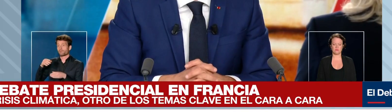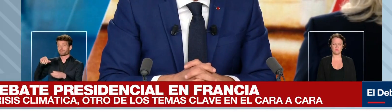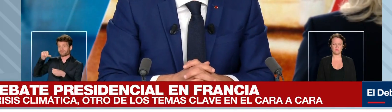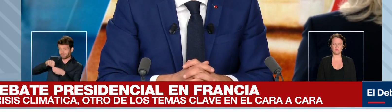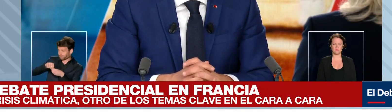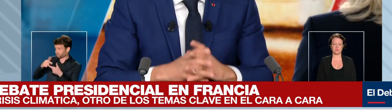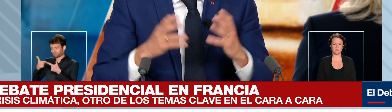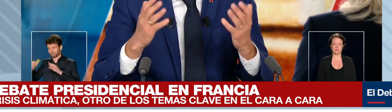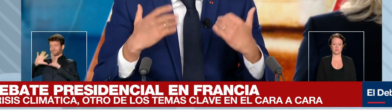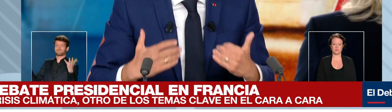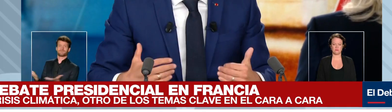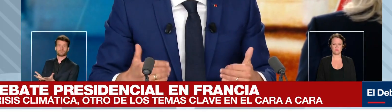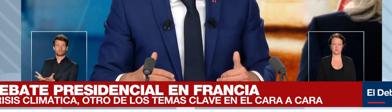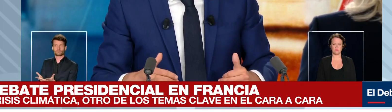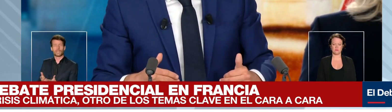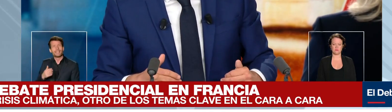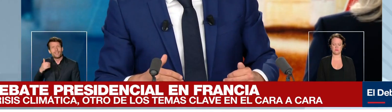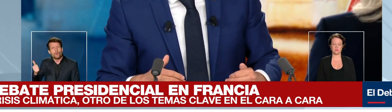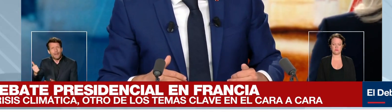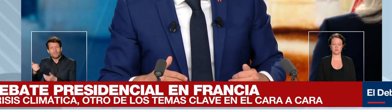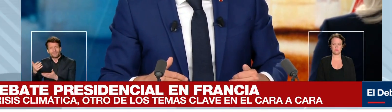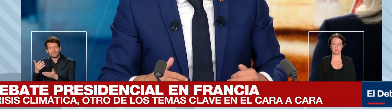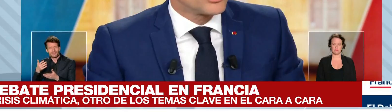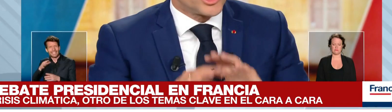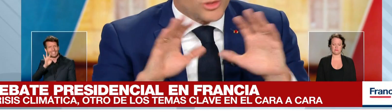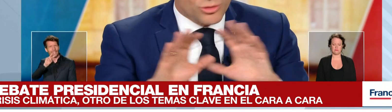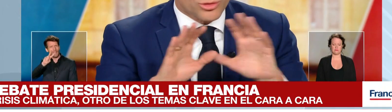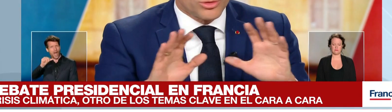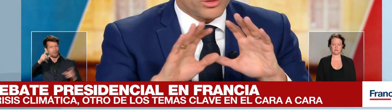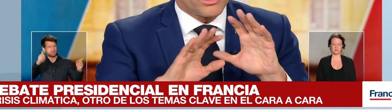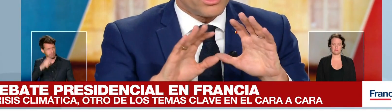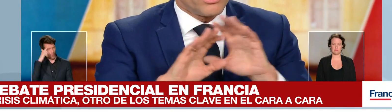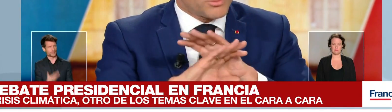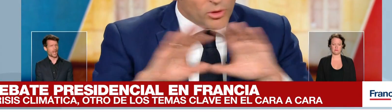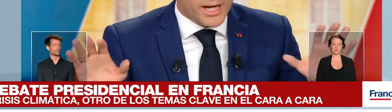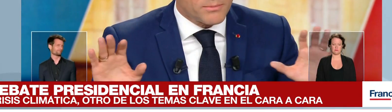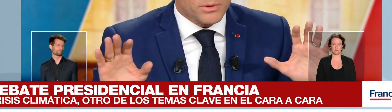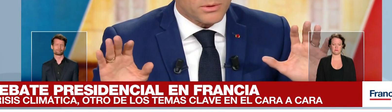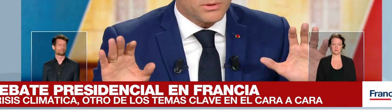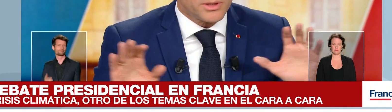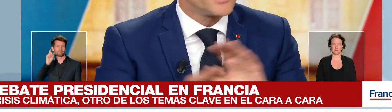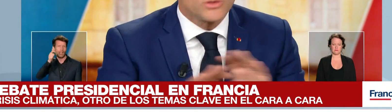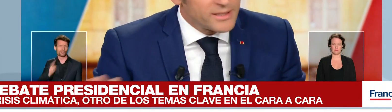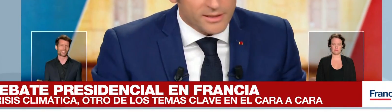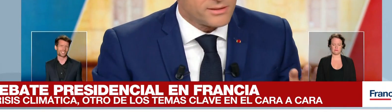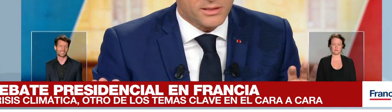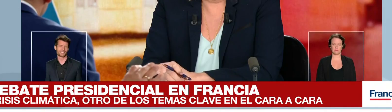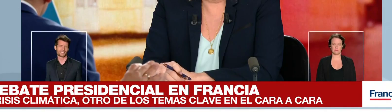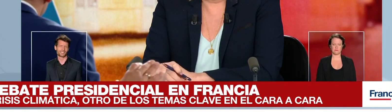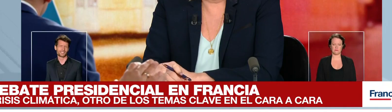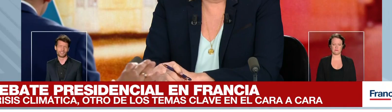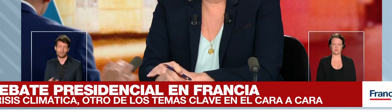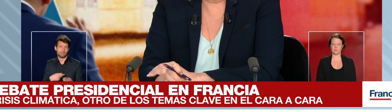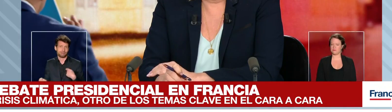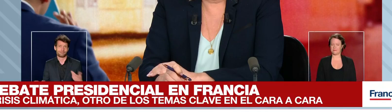mayor subvención para los hidrocarburos porque usted quiere reducir el IVA sobre estos hidrocarburos. Entonces, su programa no